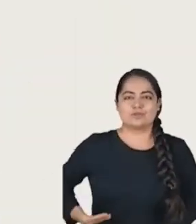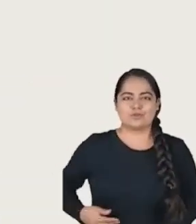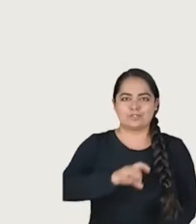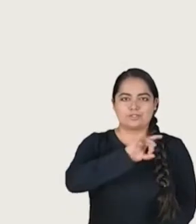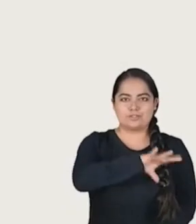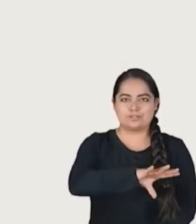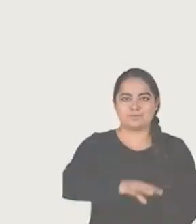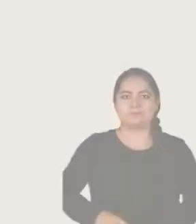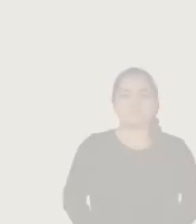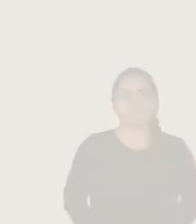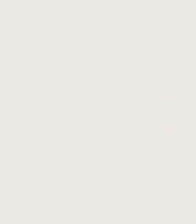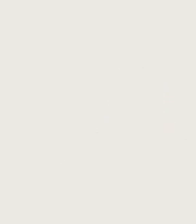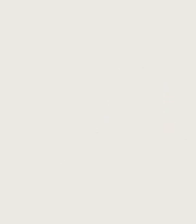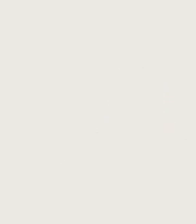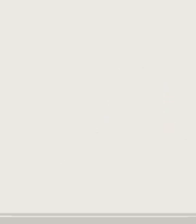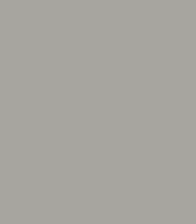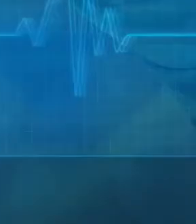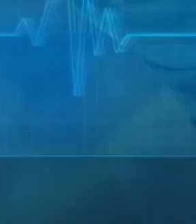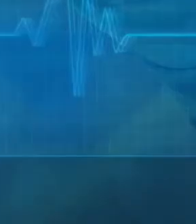Chile.